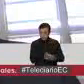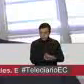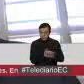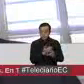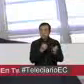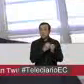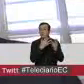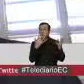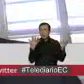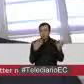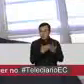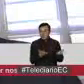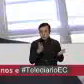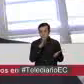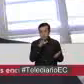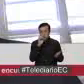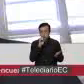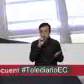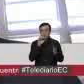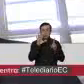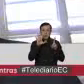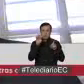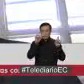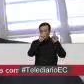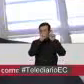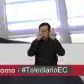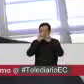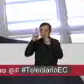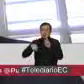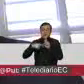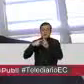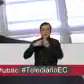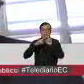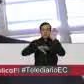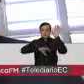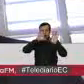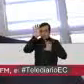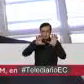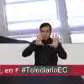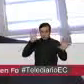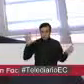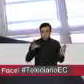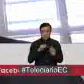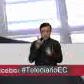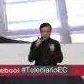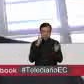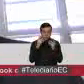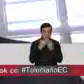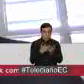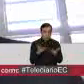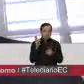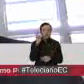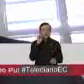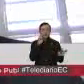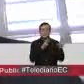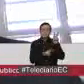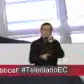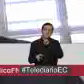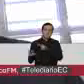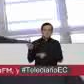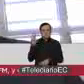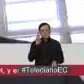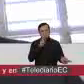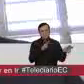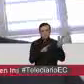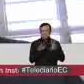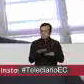más de 50, 60 expositores adicionales. Y la idea es que los visitantes puedan recorrer virtualmente los pabellones